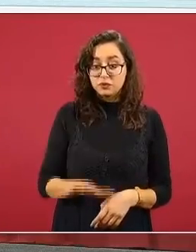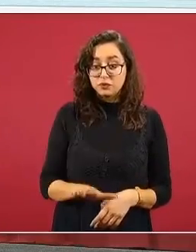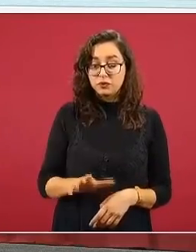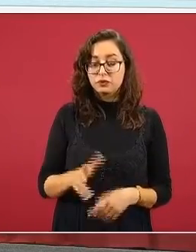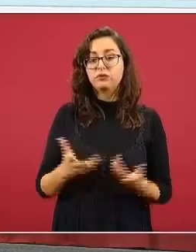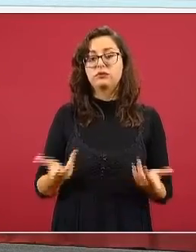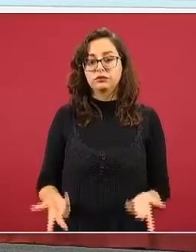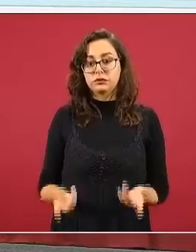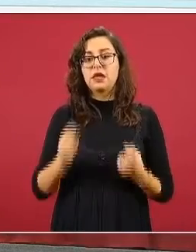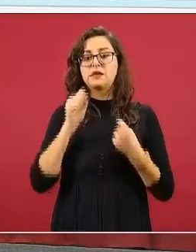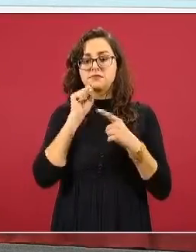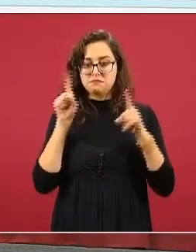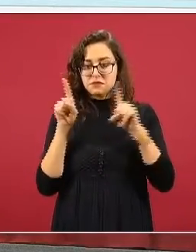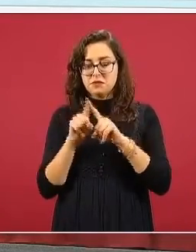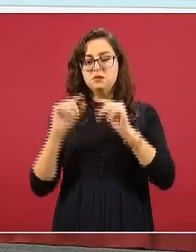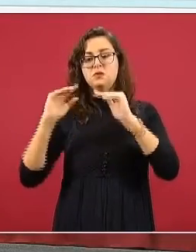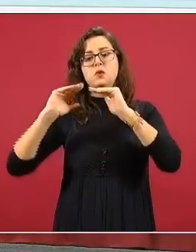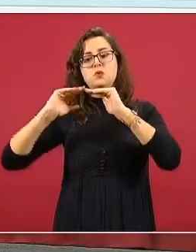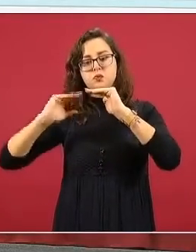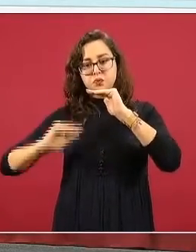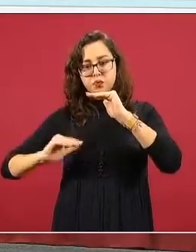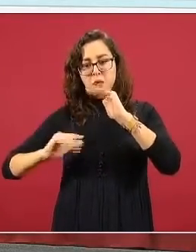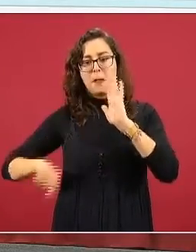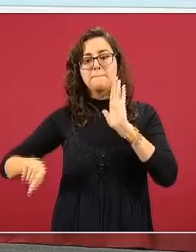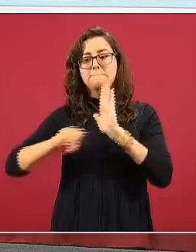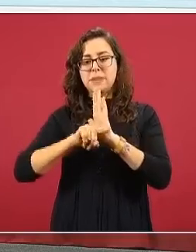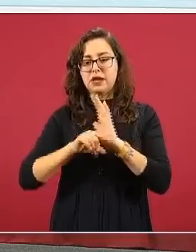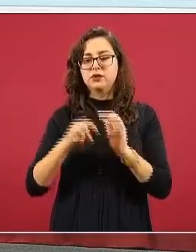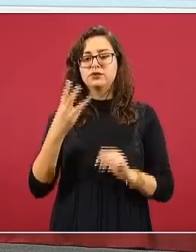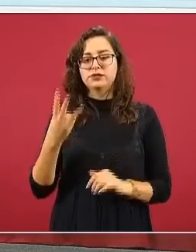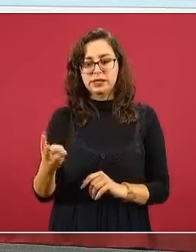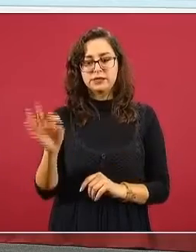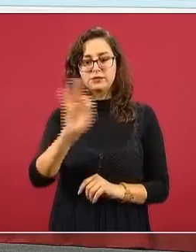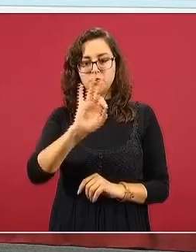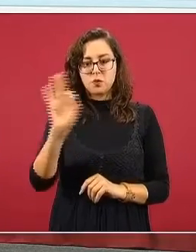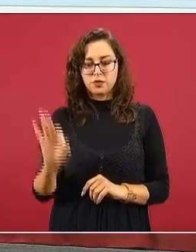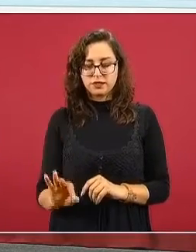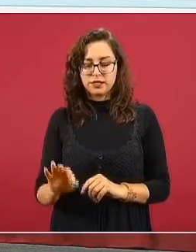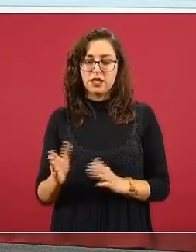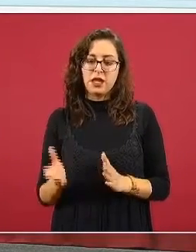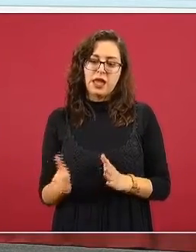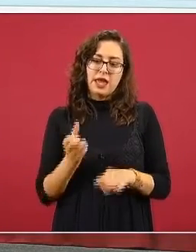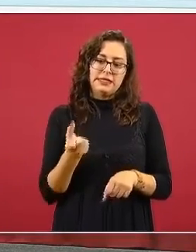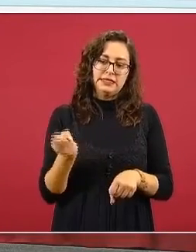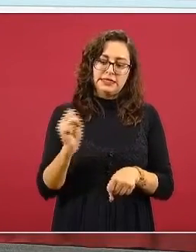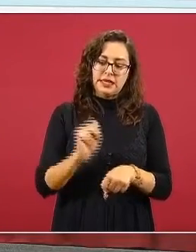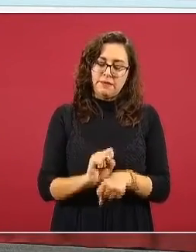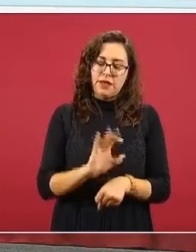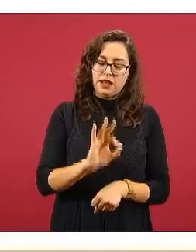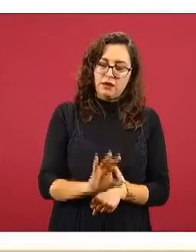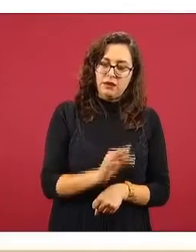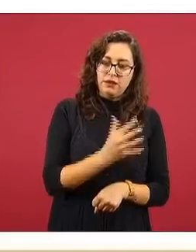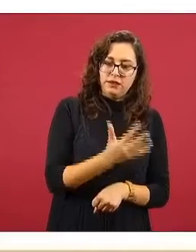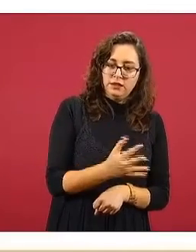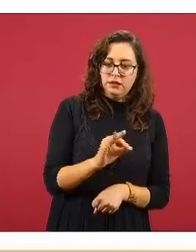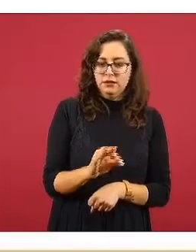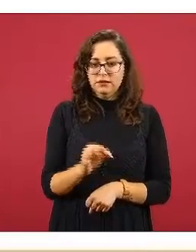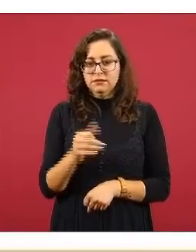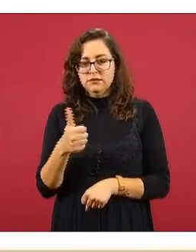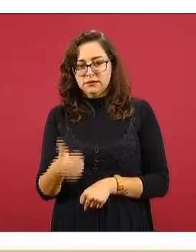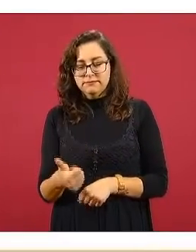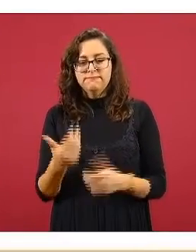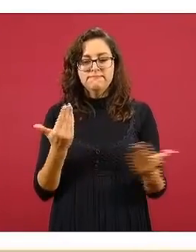una tendencia también descendente, con un menos 3% entre el 45 y 46, y lo que sí